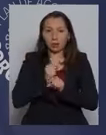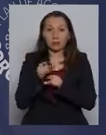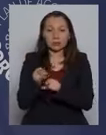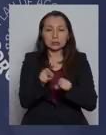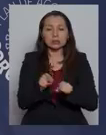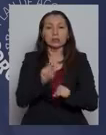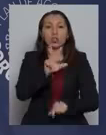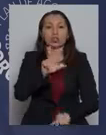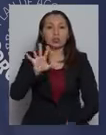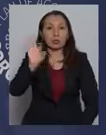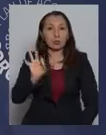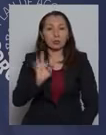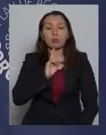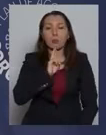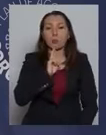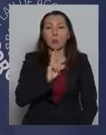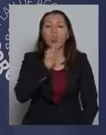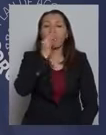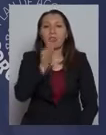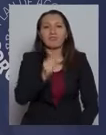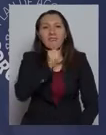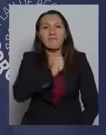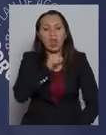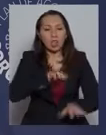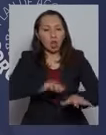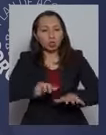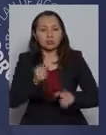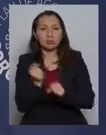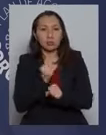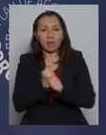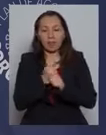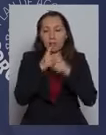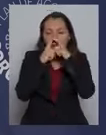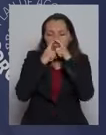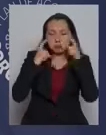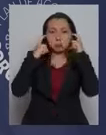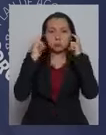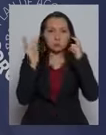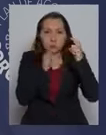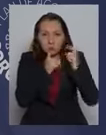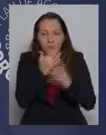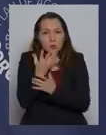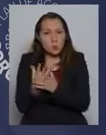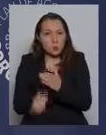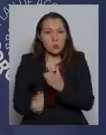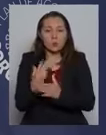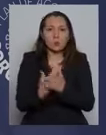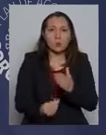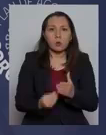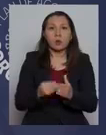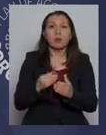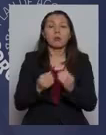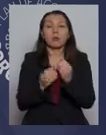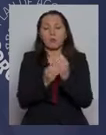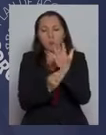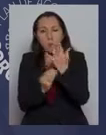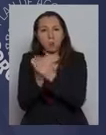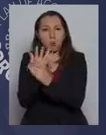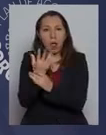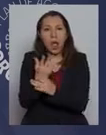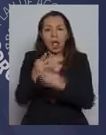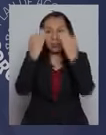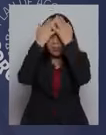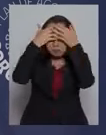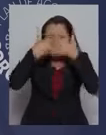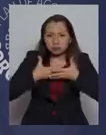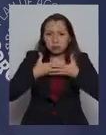Ahí un 85% responde diciendo que faltan insumos de trabajo como mascarillas quirúrgicas, también mascarillas N95, guantes, visores.